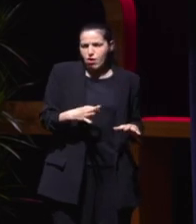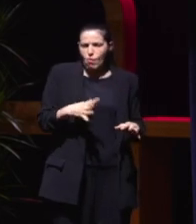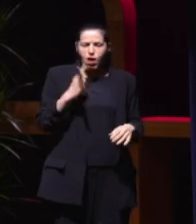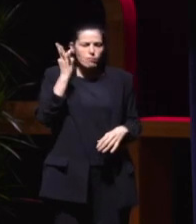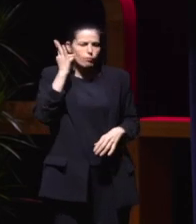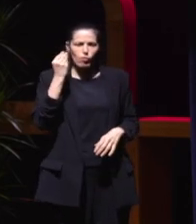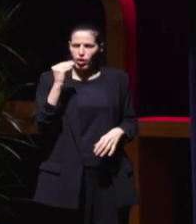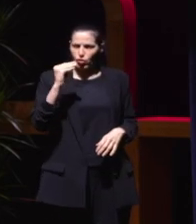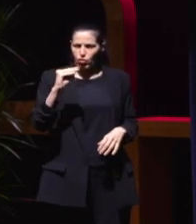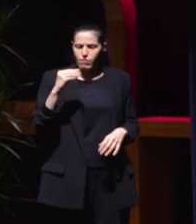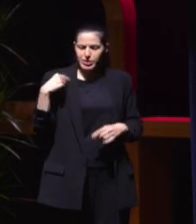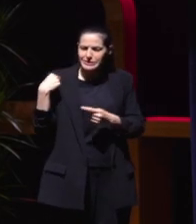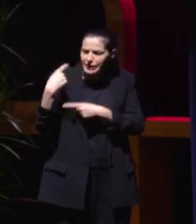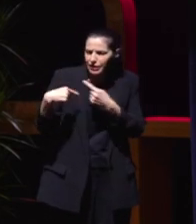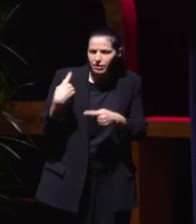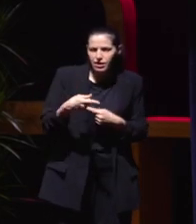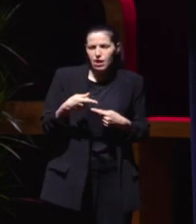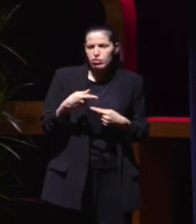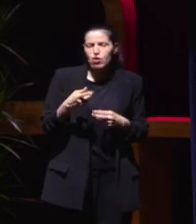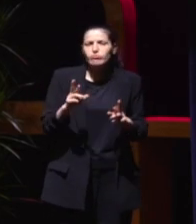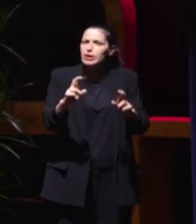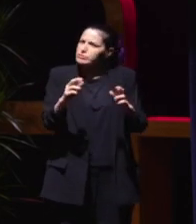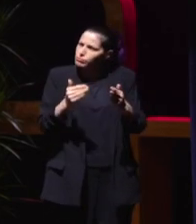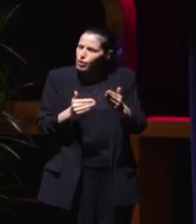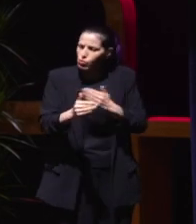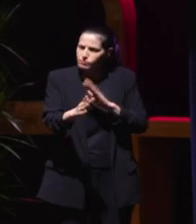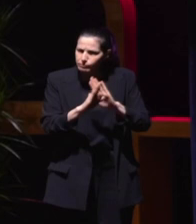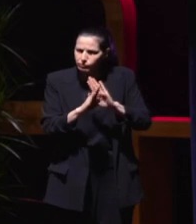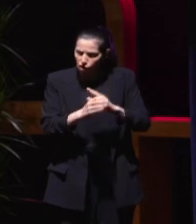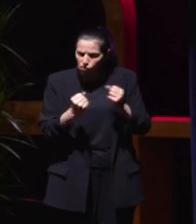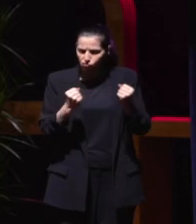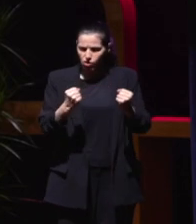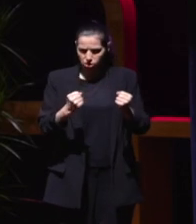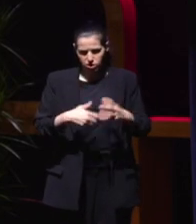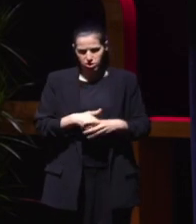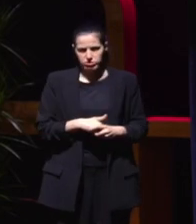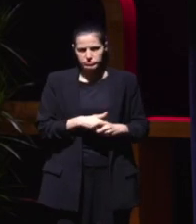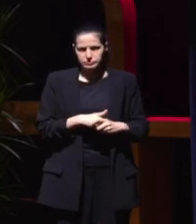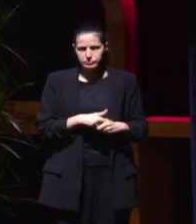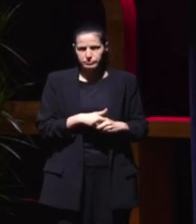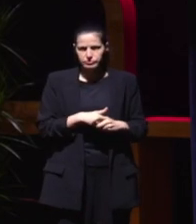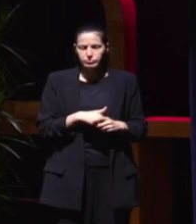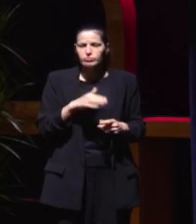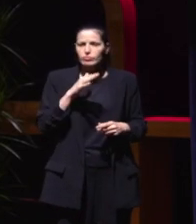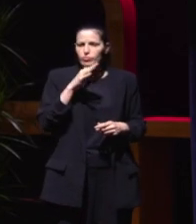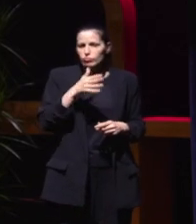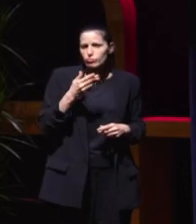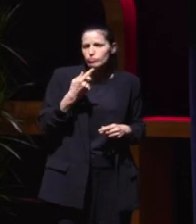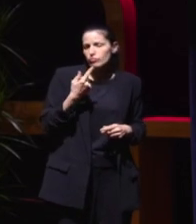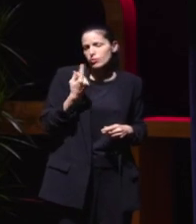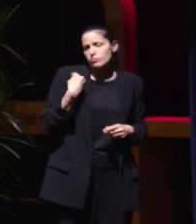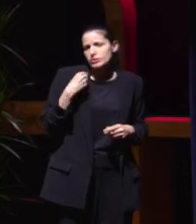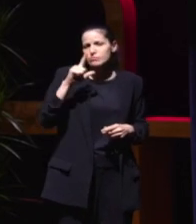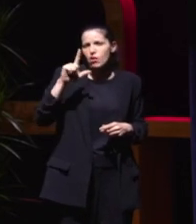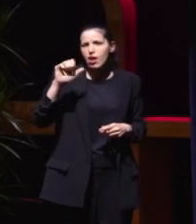que espero que sigáis con la fuerza porque esto no lo que dice Laura fresas que